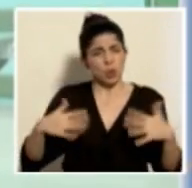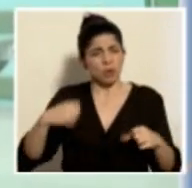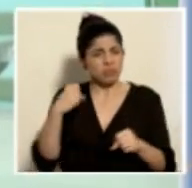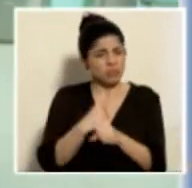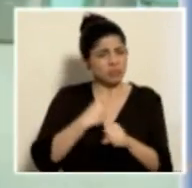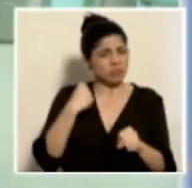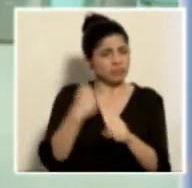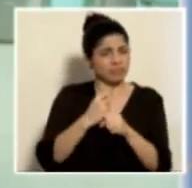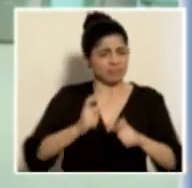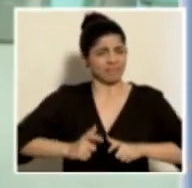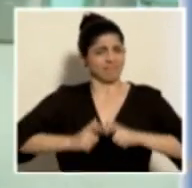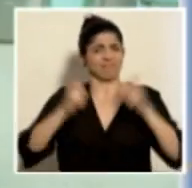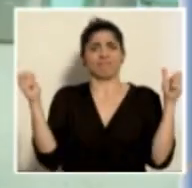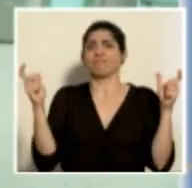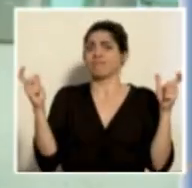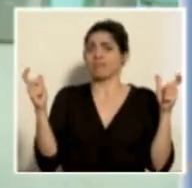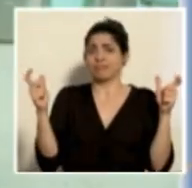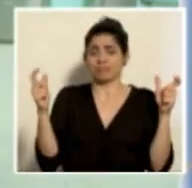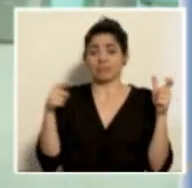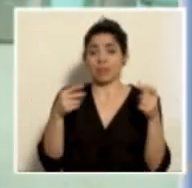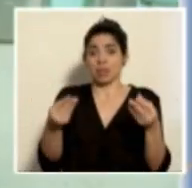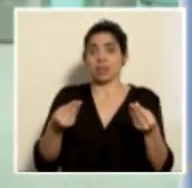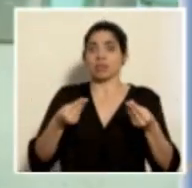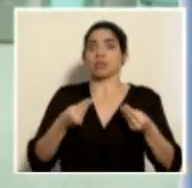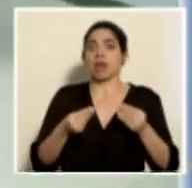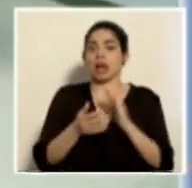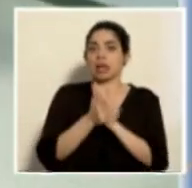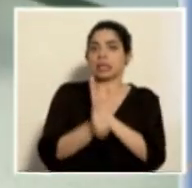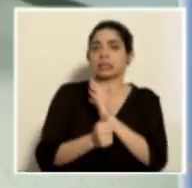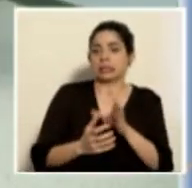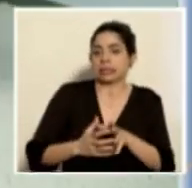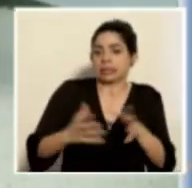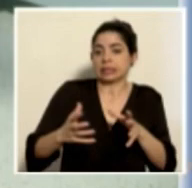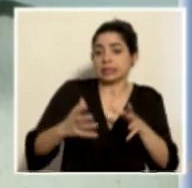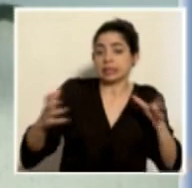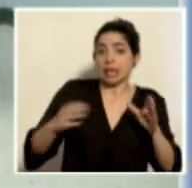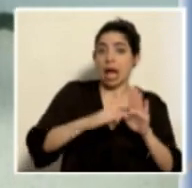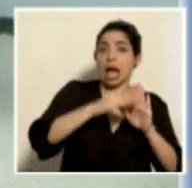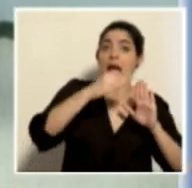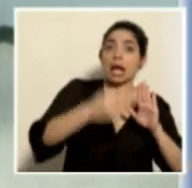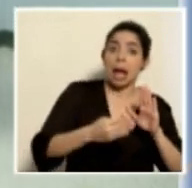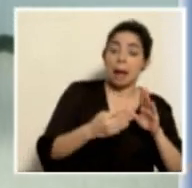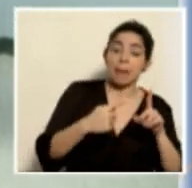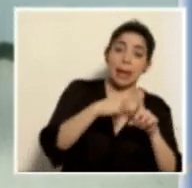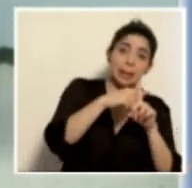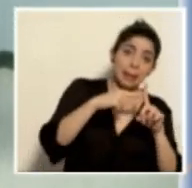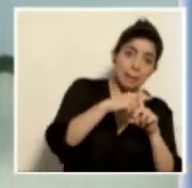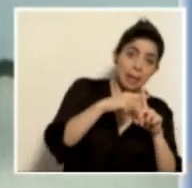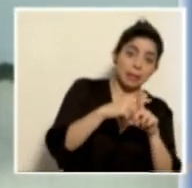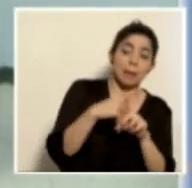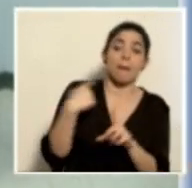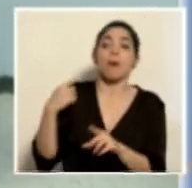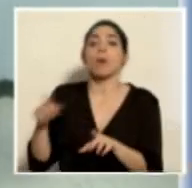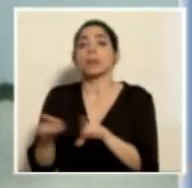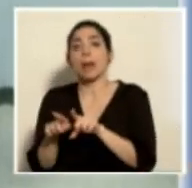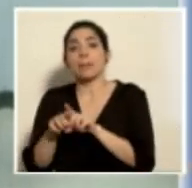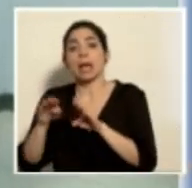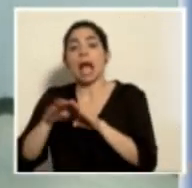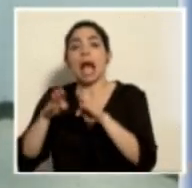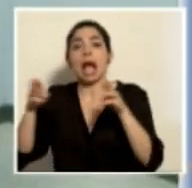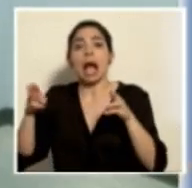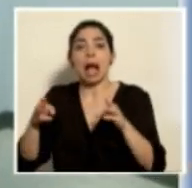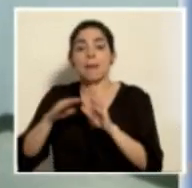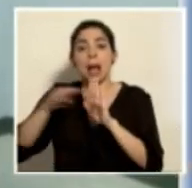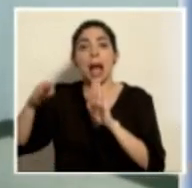enorme y le agrega capacidad hospitalaria tanto de camas moderadas como de camas UCI. Al